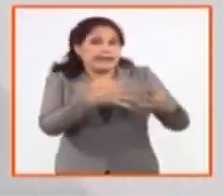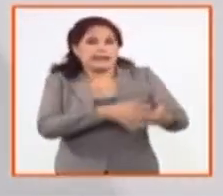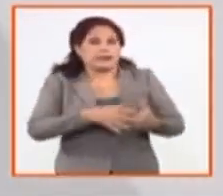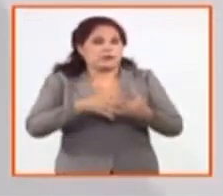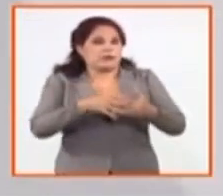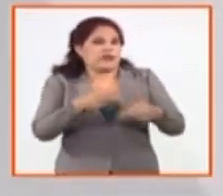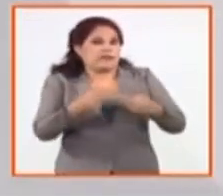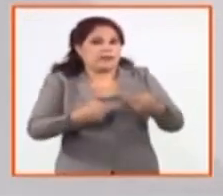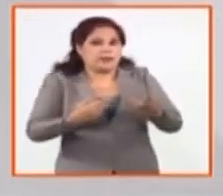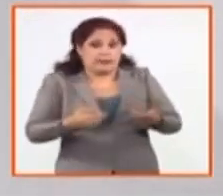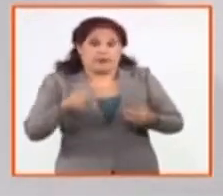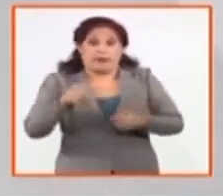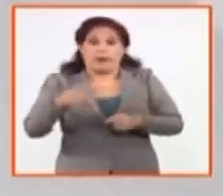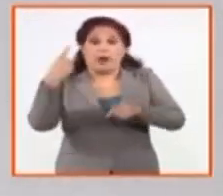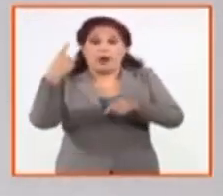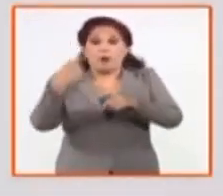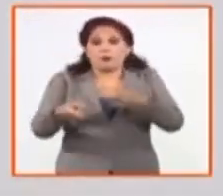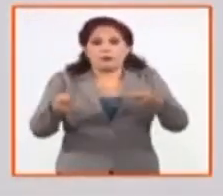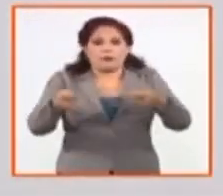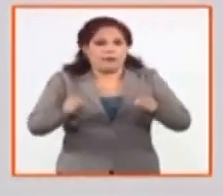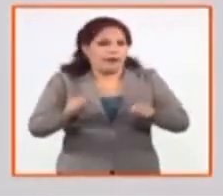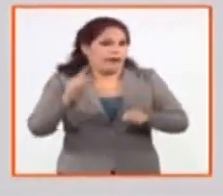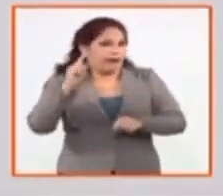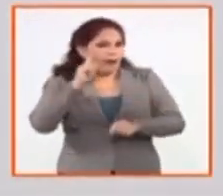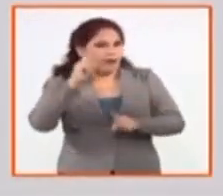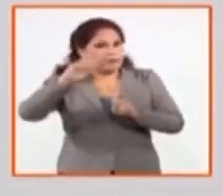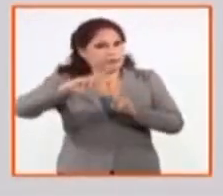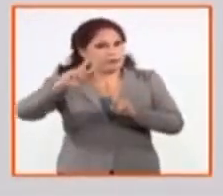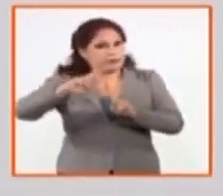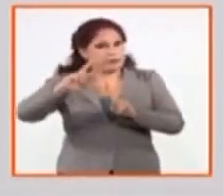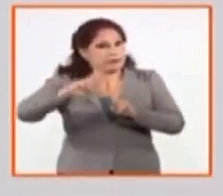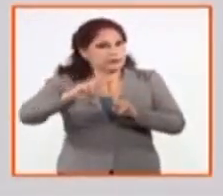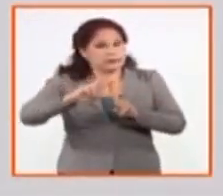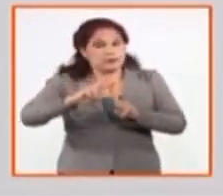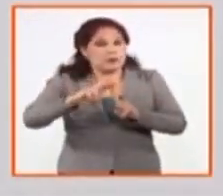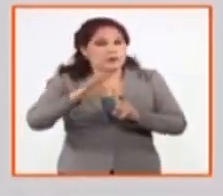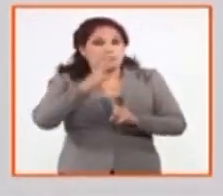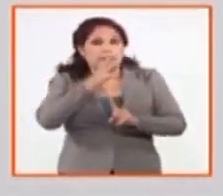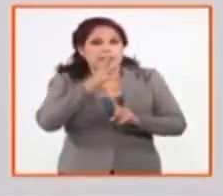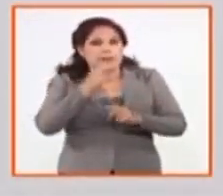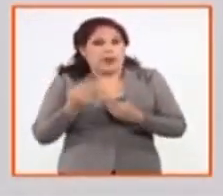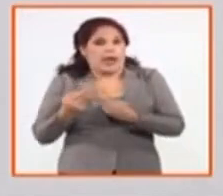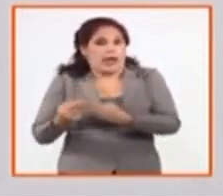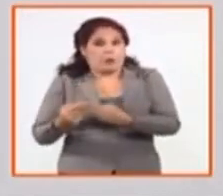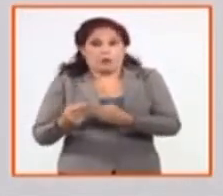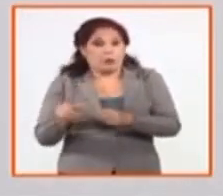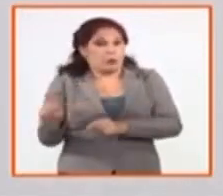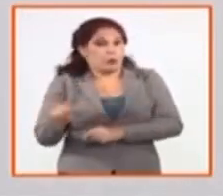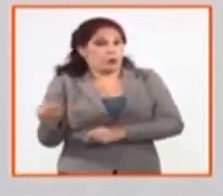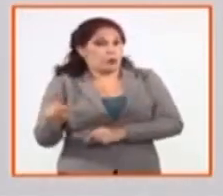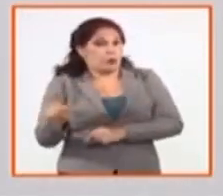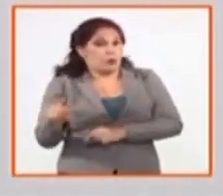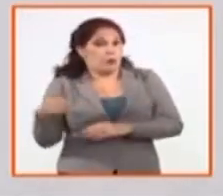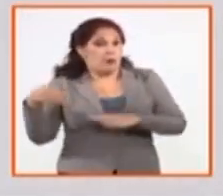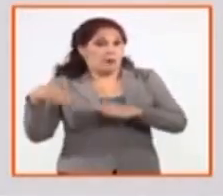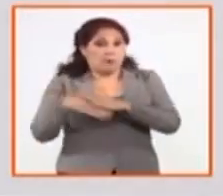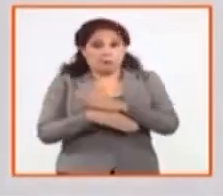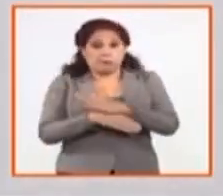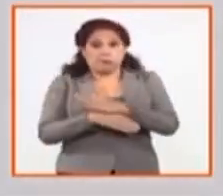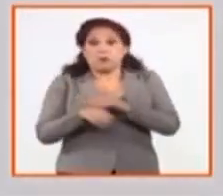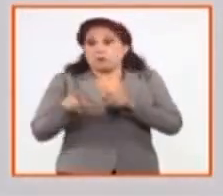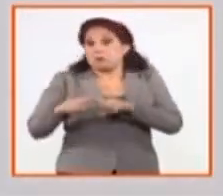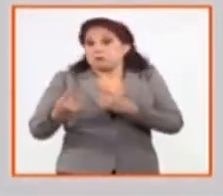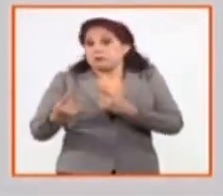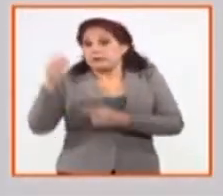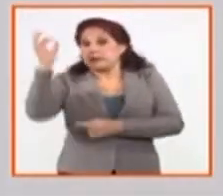todo algunos, no todos, algunos, y entonces es una heroicidad tremenda, pero no, es el gran fiasco, un fiasco